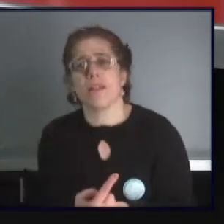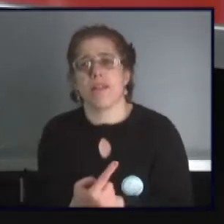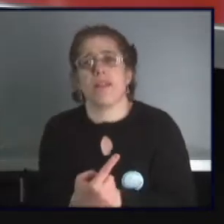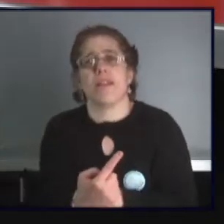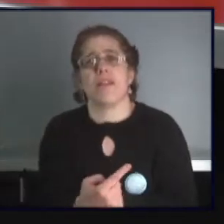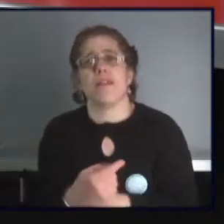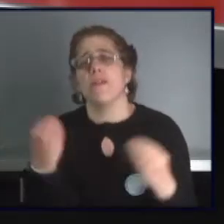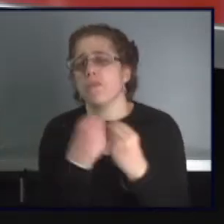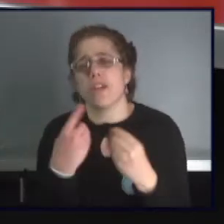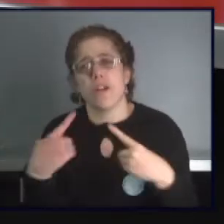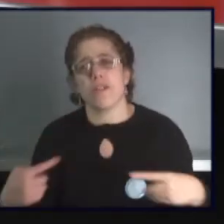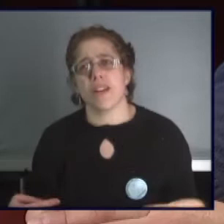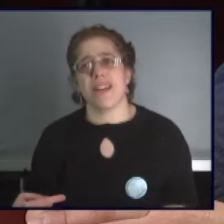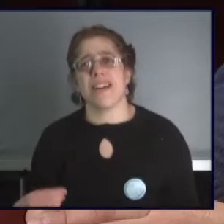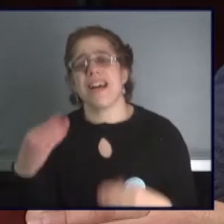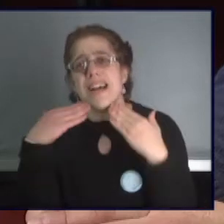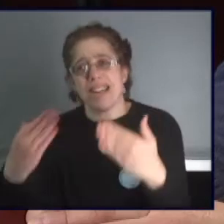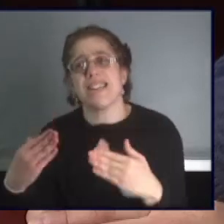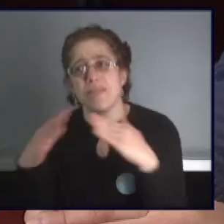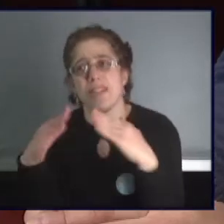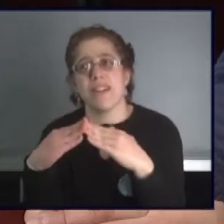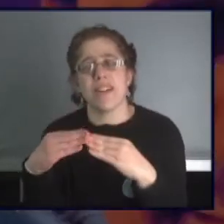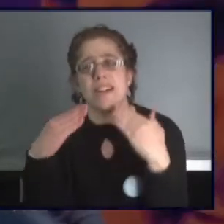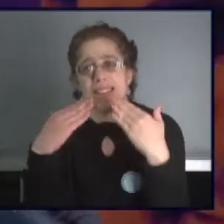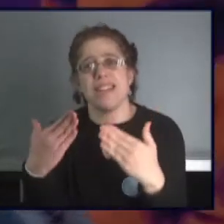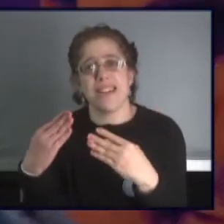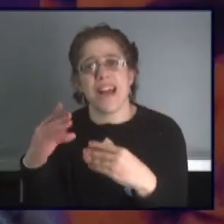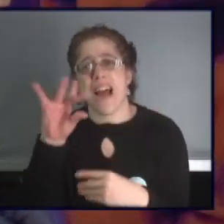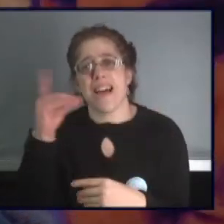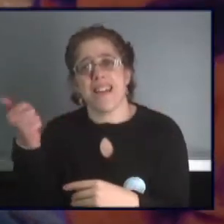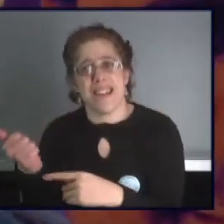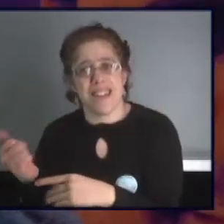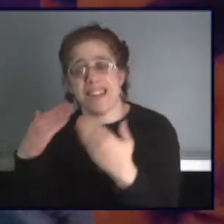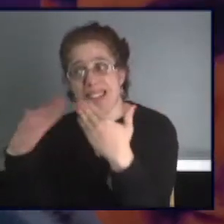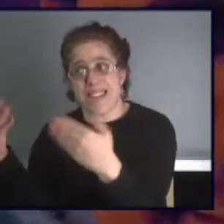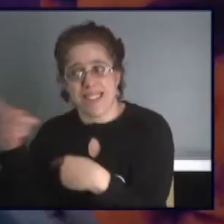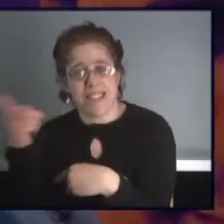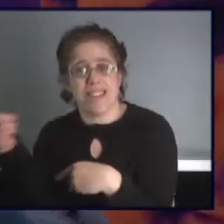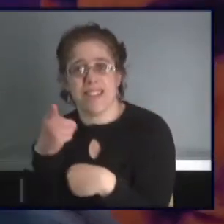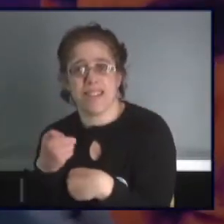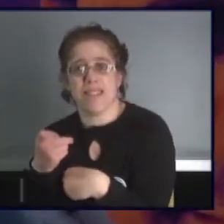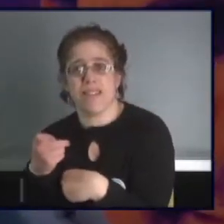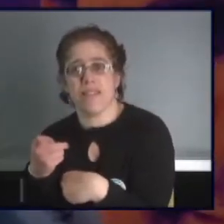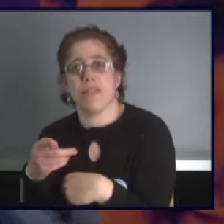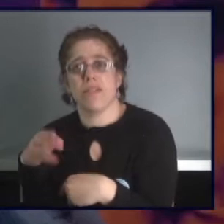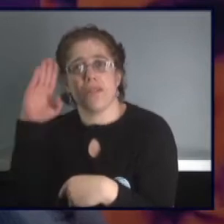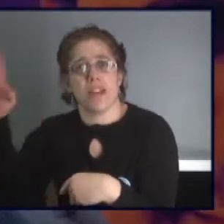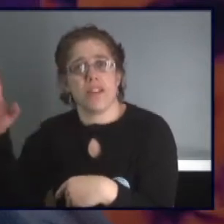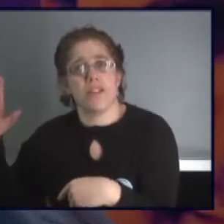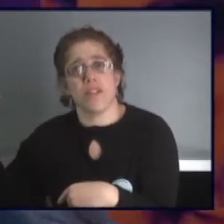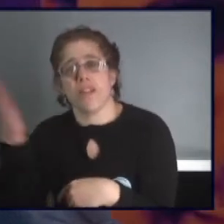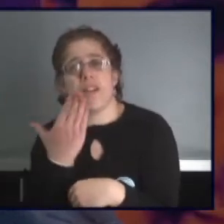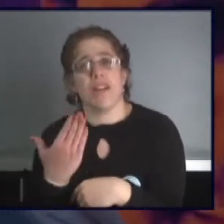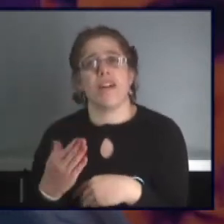etcétera etcétera gracias a naldo por estar en nuestra casa gracias a ariel gracias alejandro bueno un saludo a la audiencia y